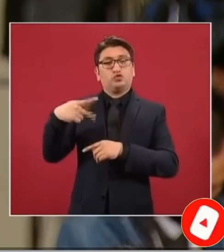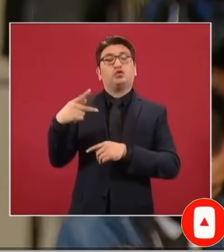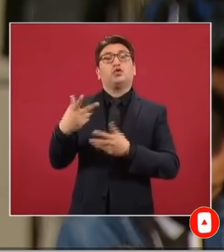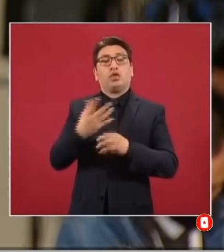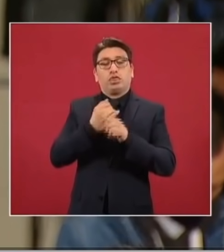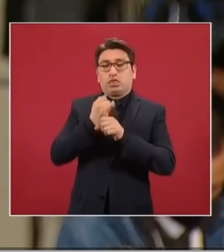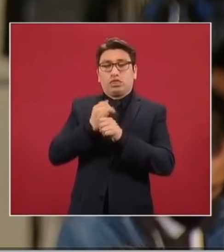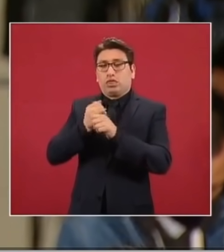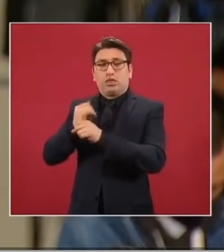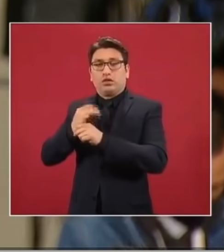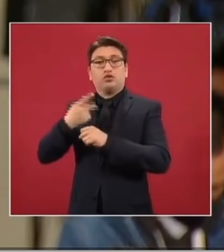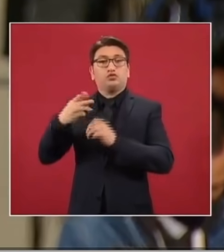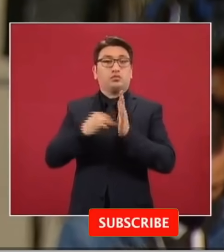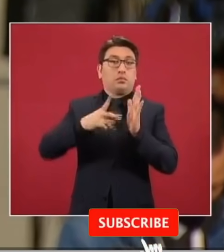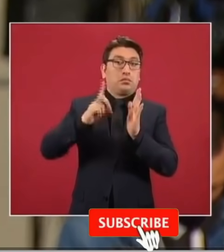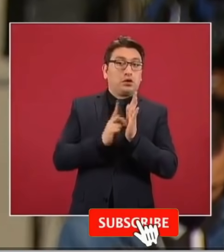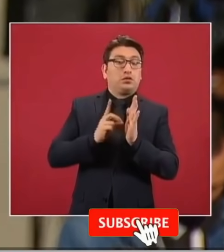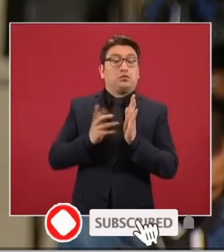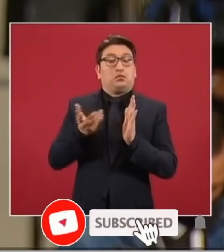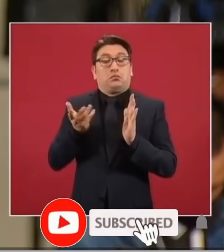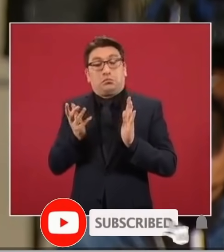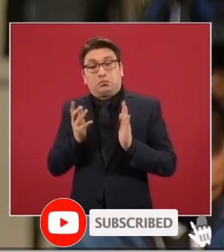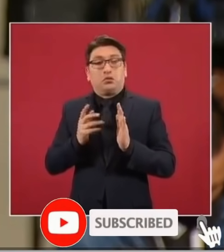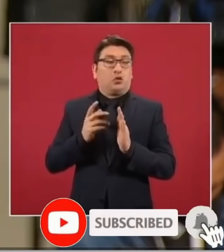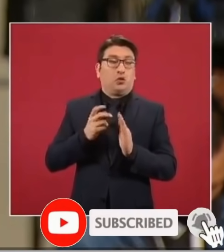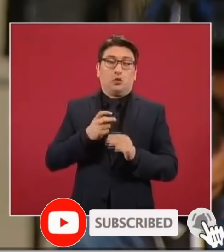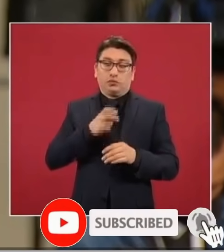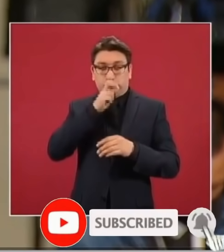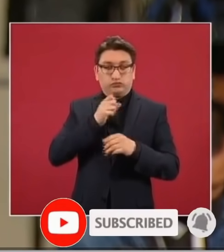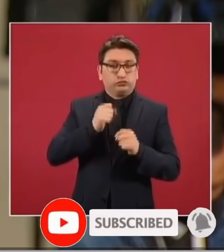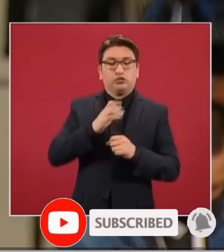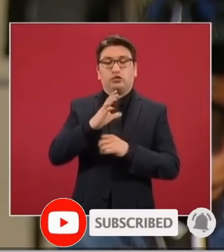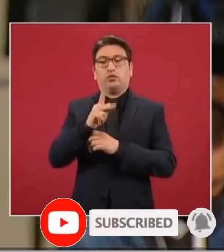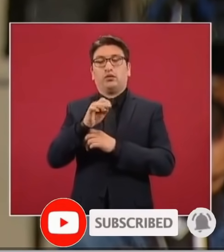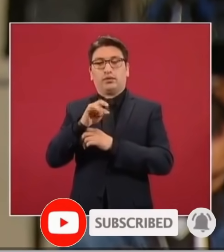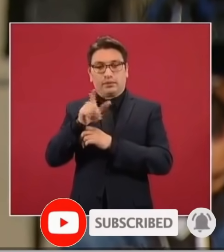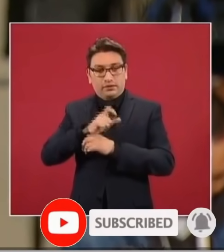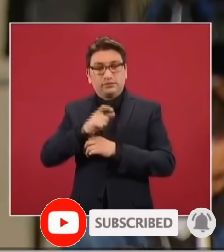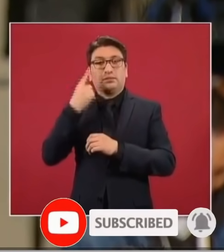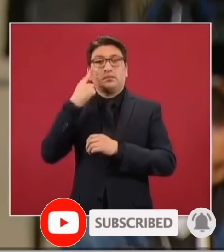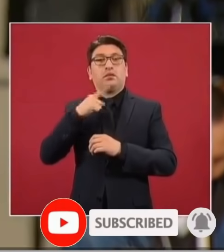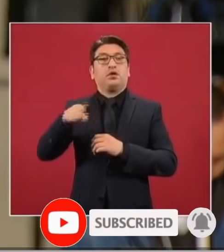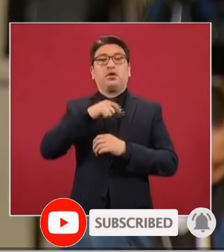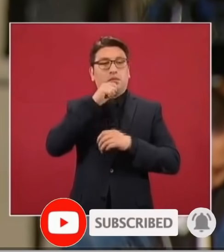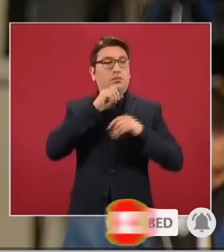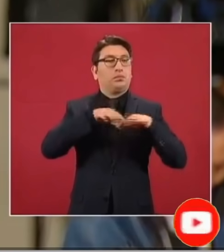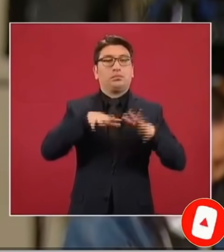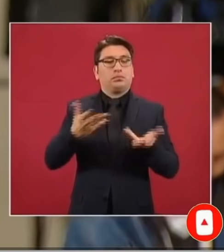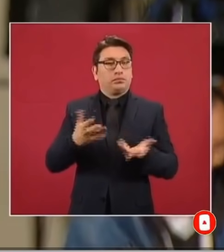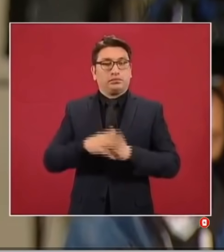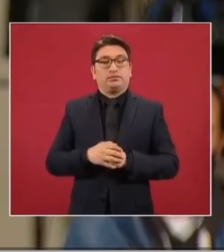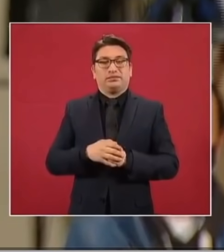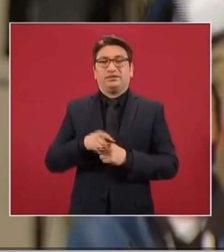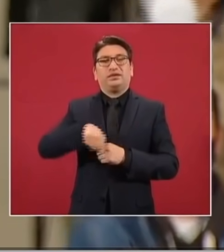de estudios cuya metodología es menos rigurosa como la Coparmex, eligiendo a sus voceros, lo cual ya es mucho